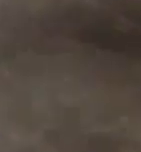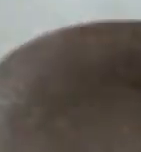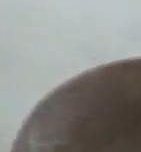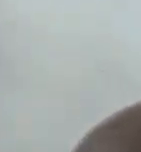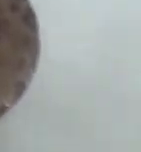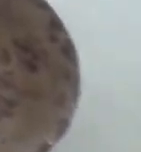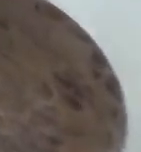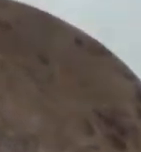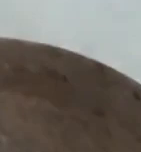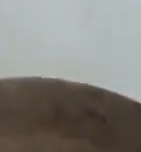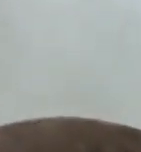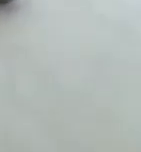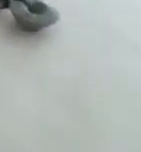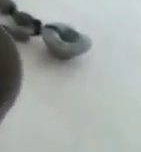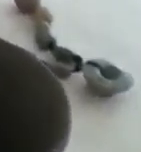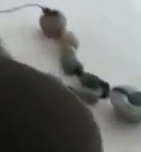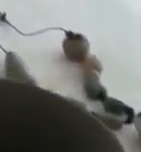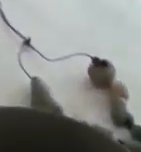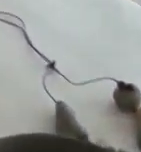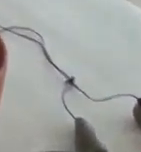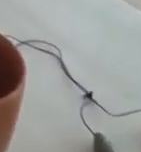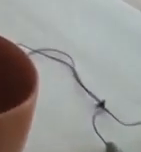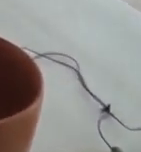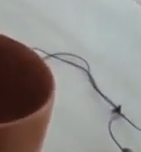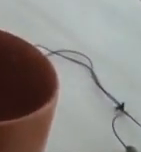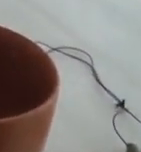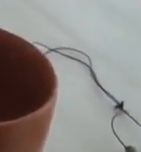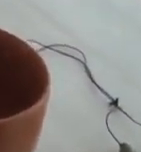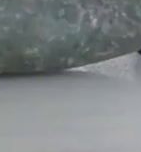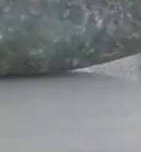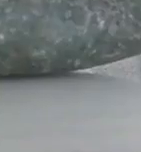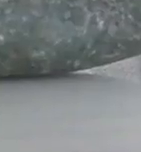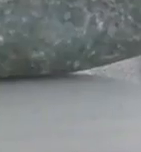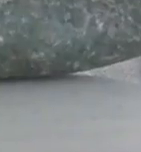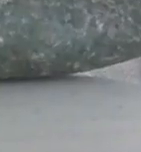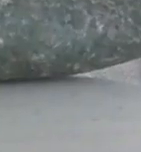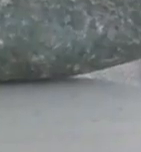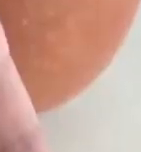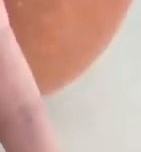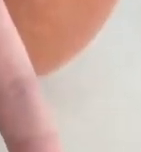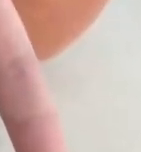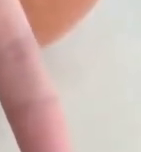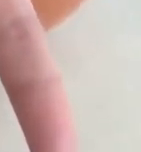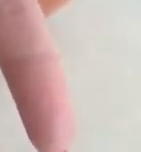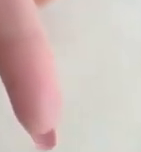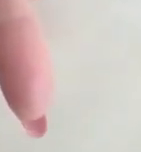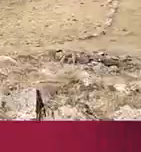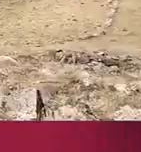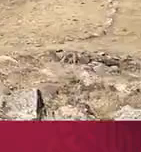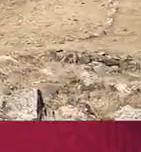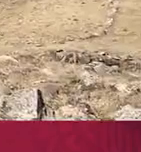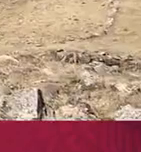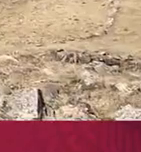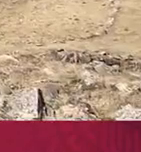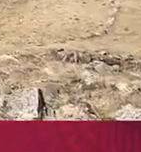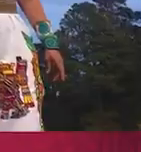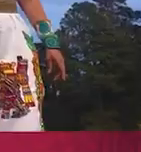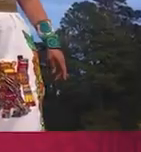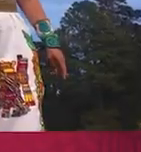la conciencia de coleccionistas privados y público en general en diferentes ciudades del mundo. Estamos alzando